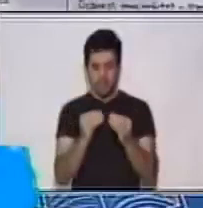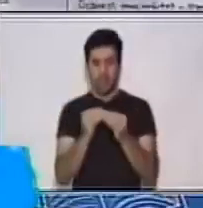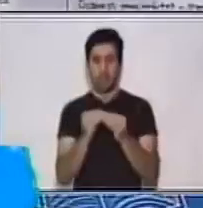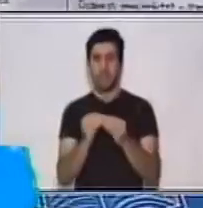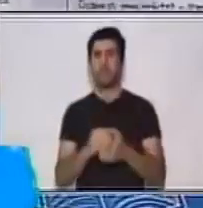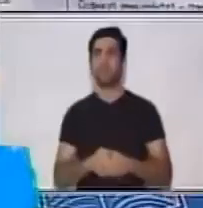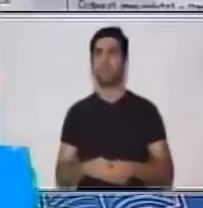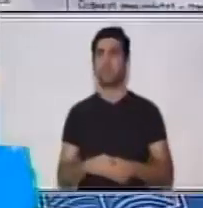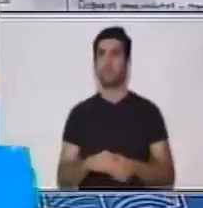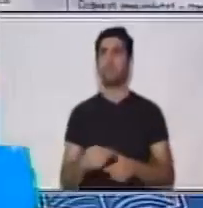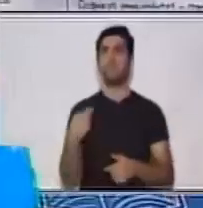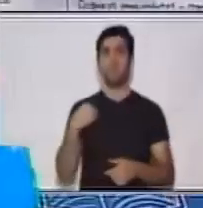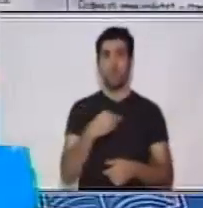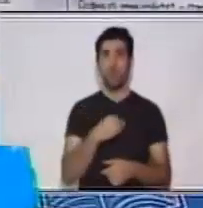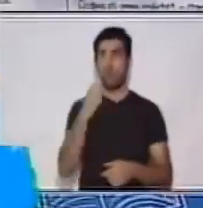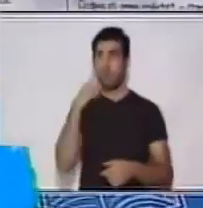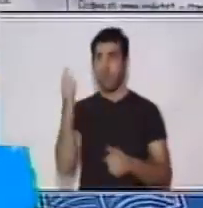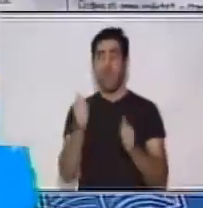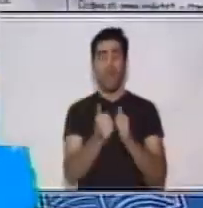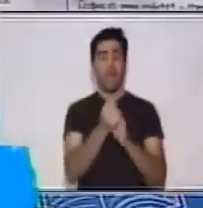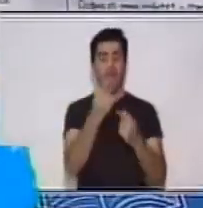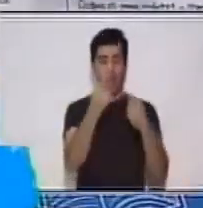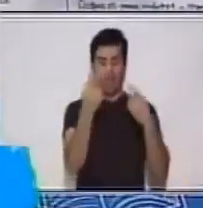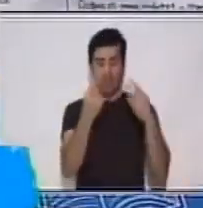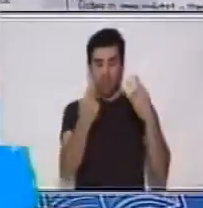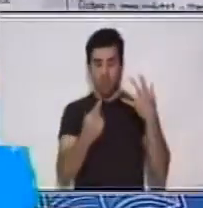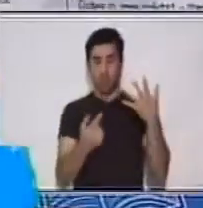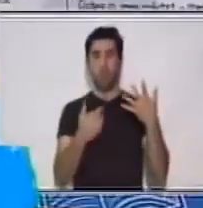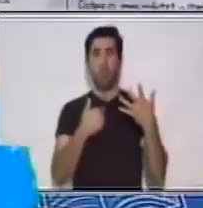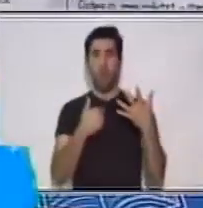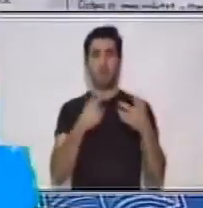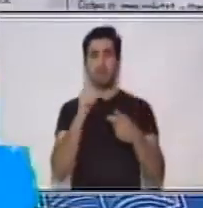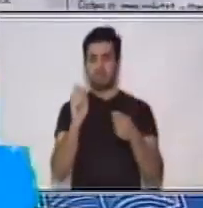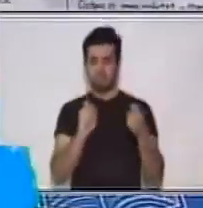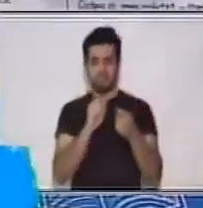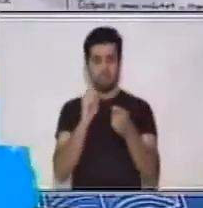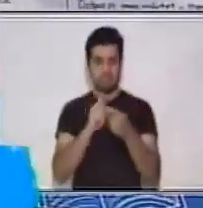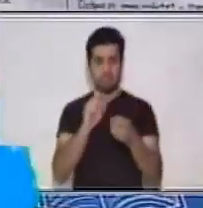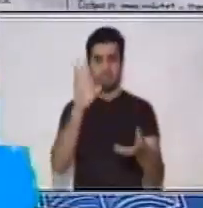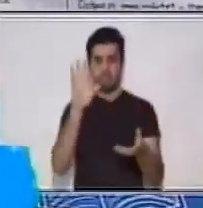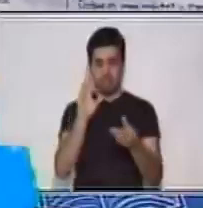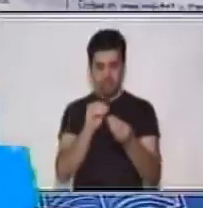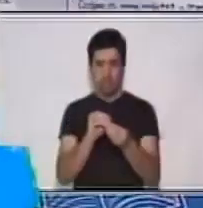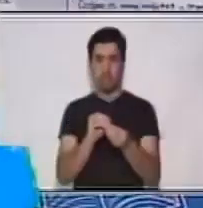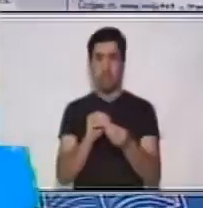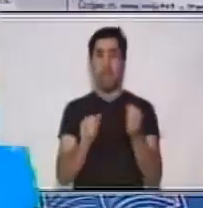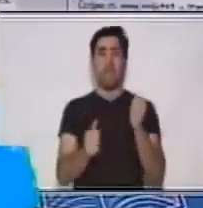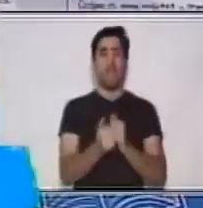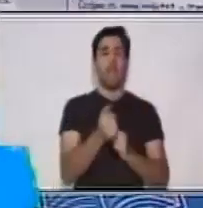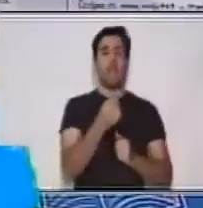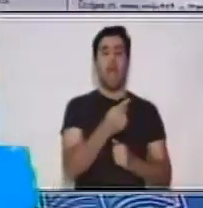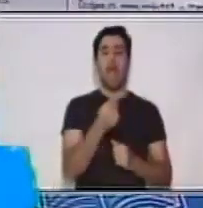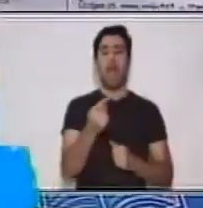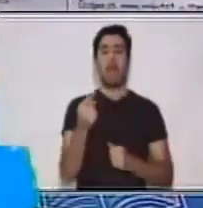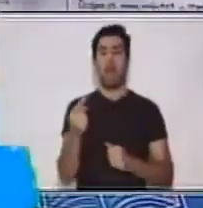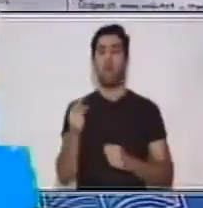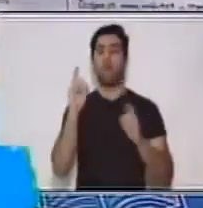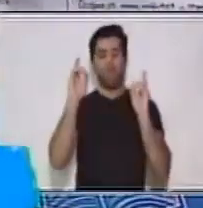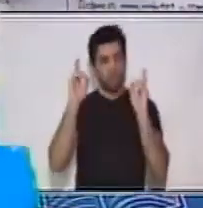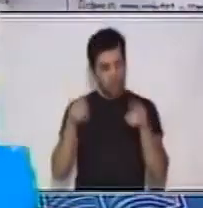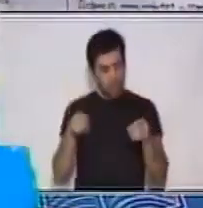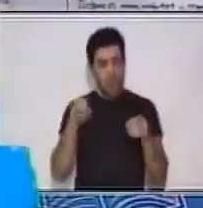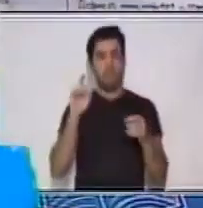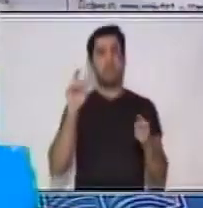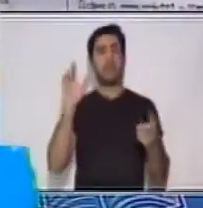vemos que en cada verso hay una cantidad específica de sílabas y cada uno de los versos debe